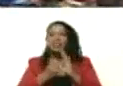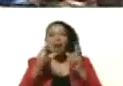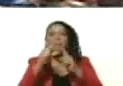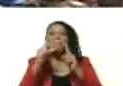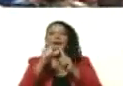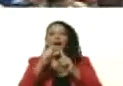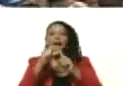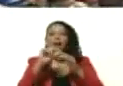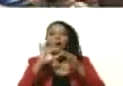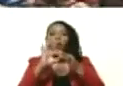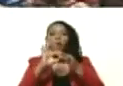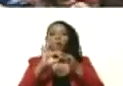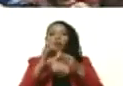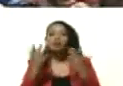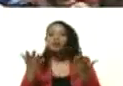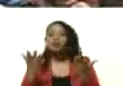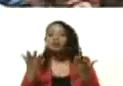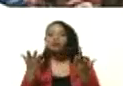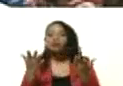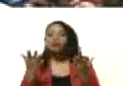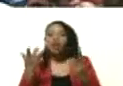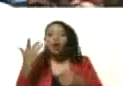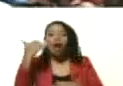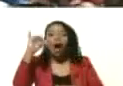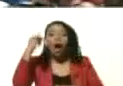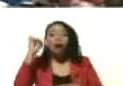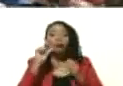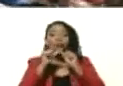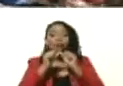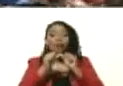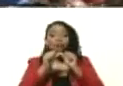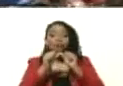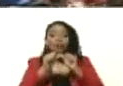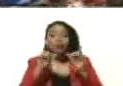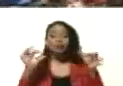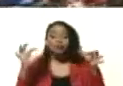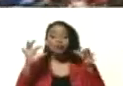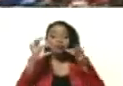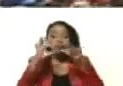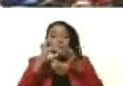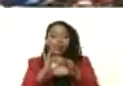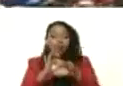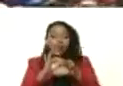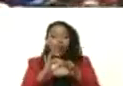unir? Lo que exista, mantener una unidad,